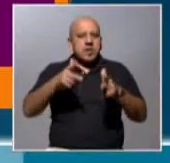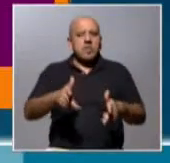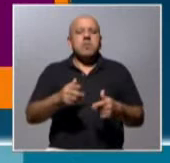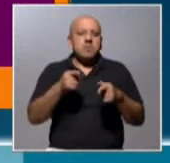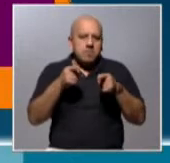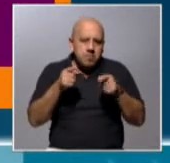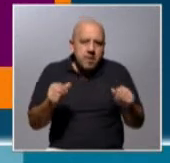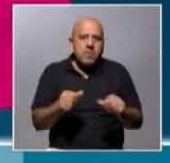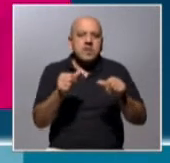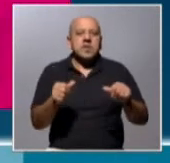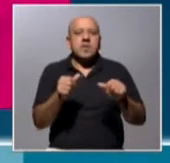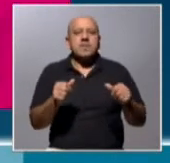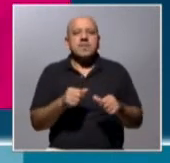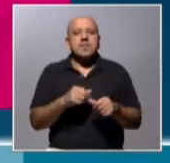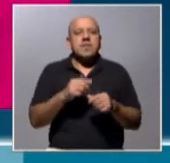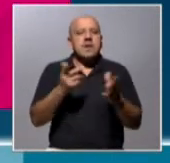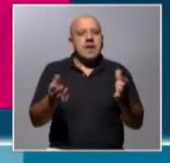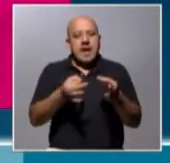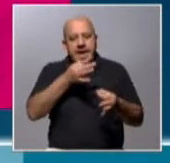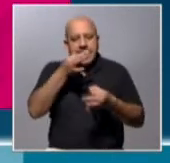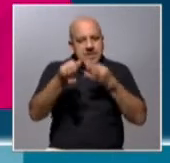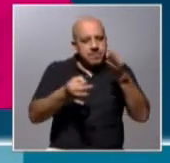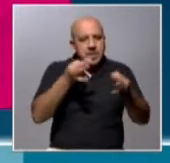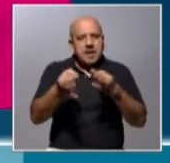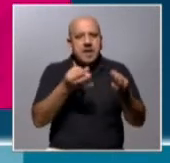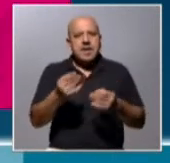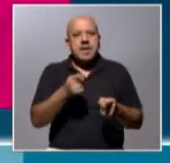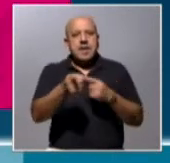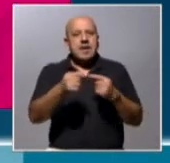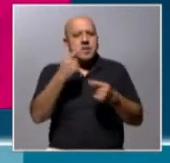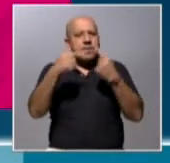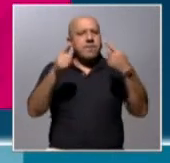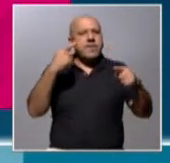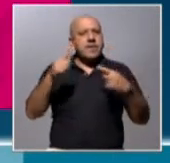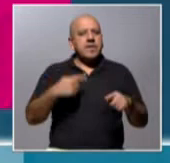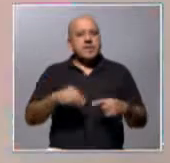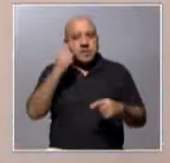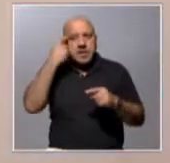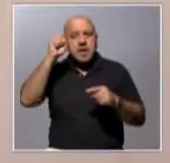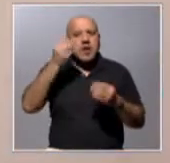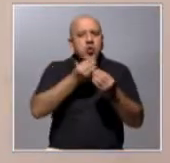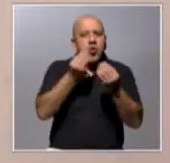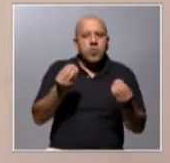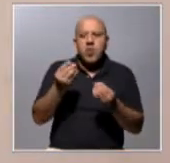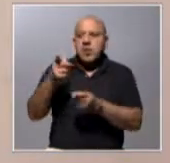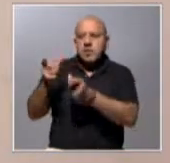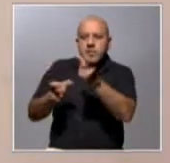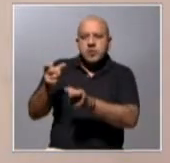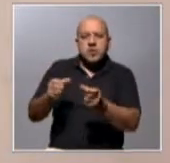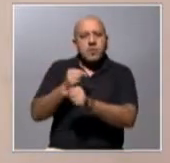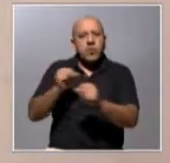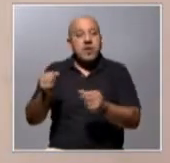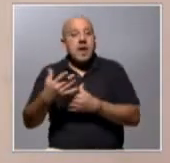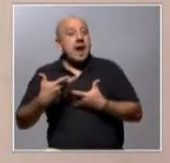foco de explicar todas las diferentes iniciativas y cómo la gente se puede sumar o apoyar desde su